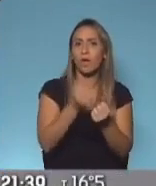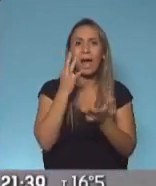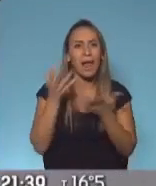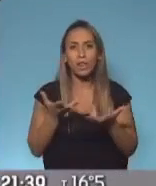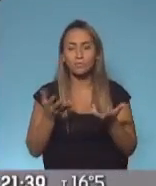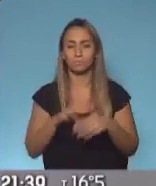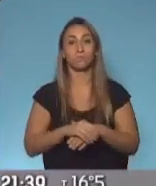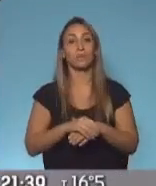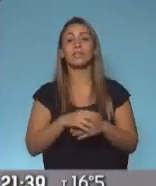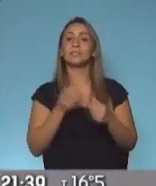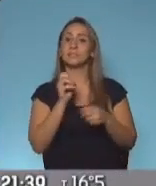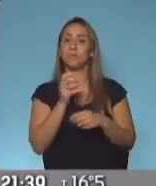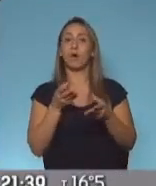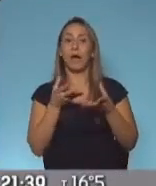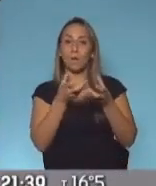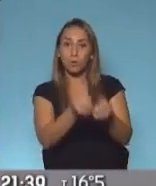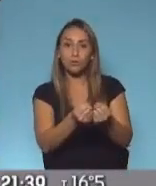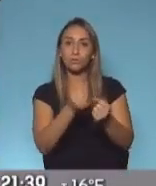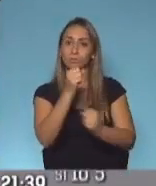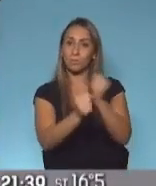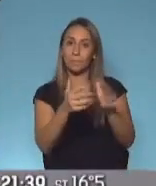llama ayuda transitoria a pymes,